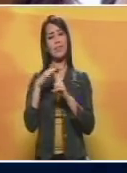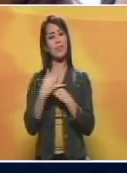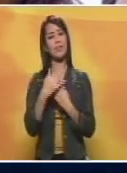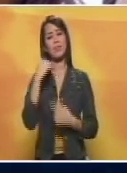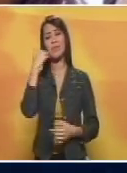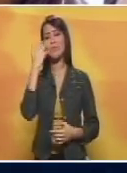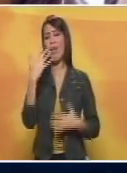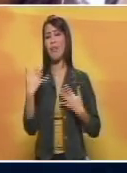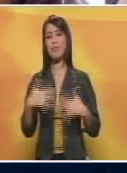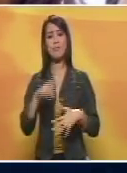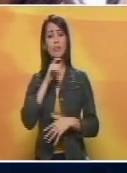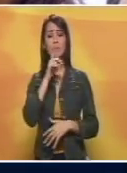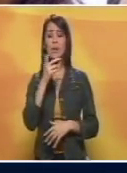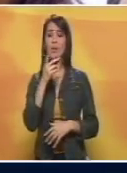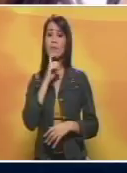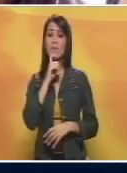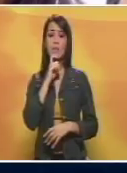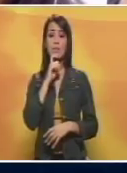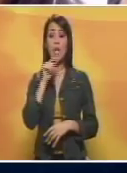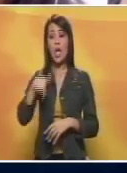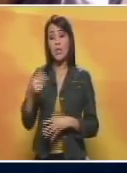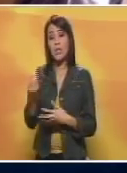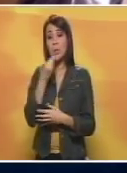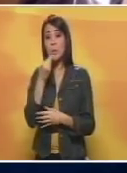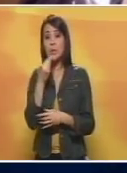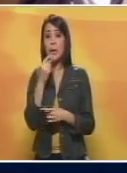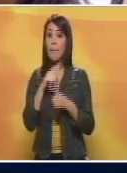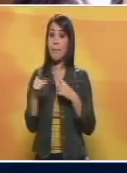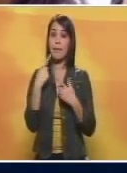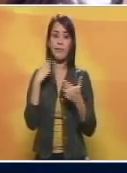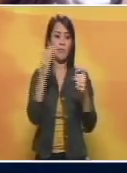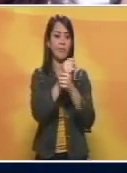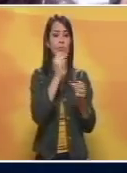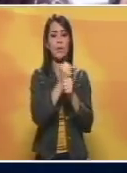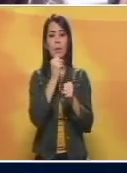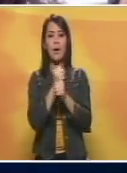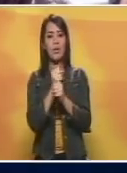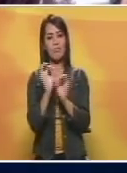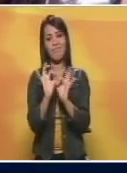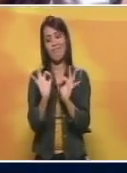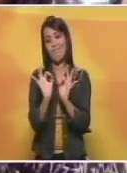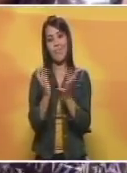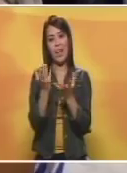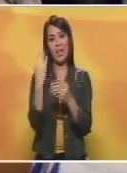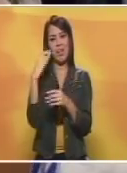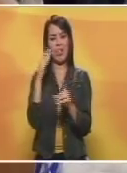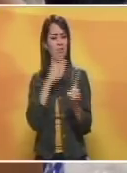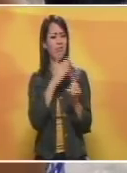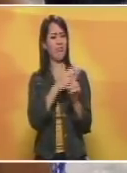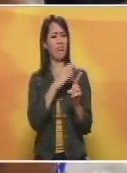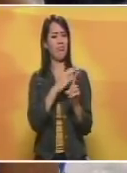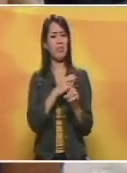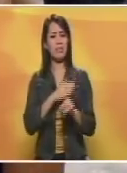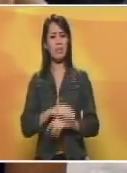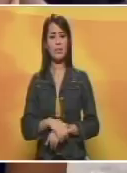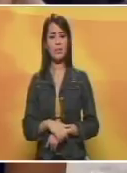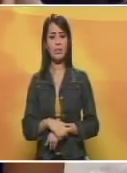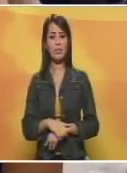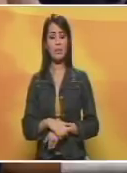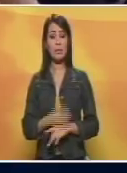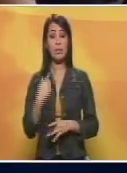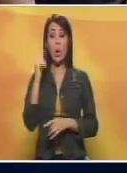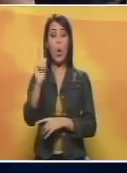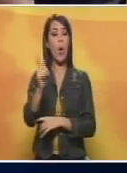podemos equipo menos queda un boca de comida pero no conseguimos grabar los media muchos los colombianos nos vinimos fue en cola